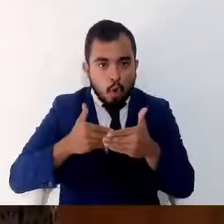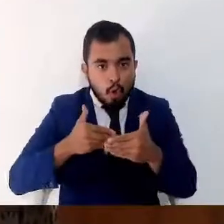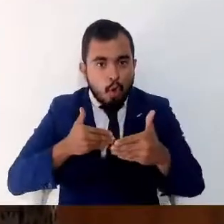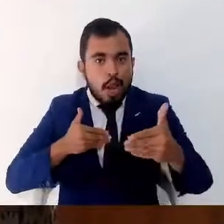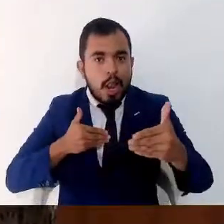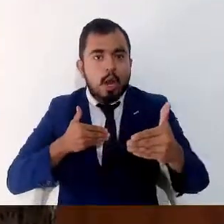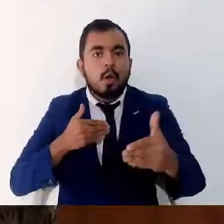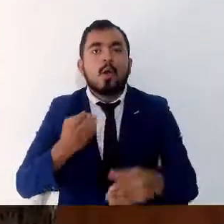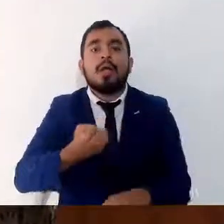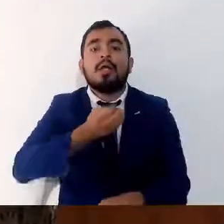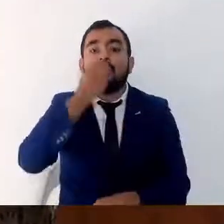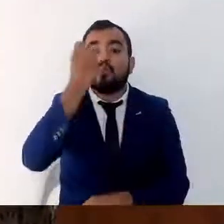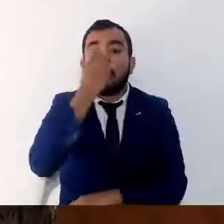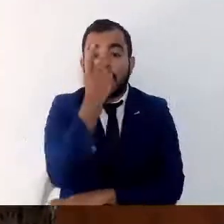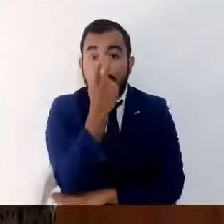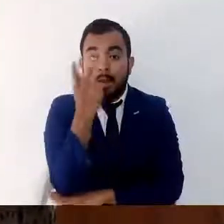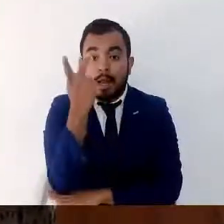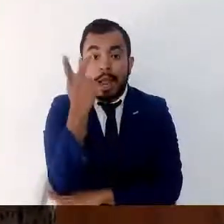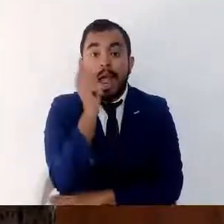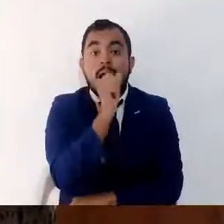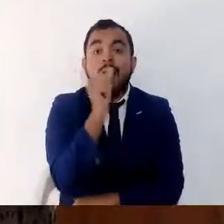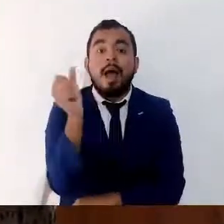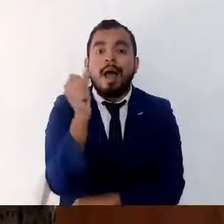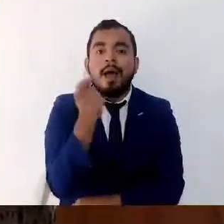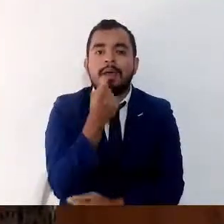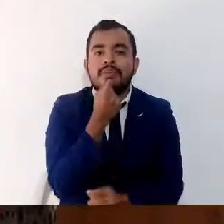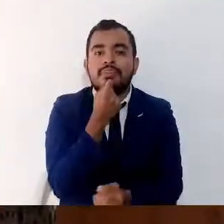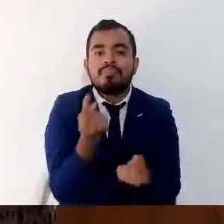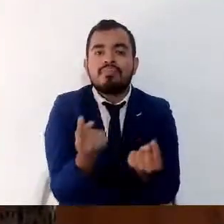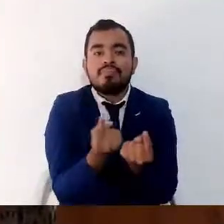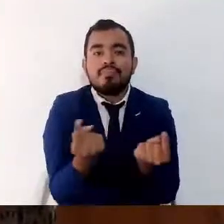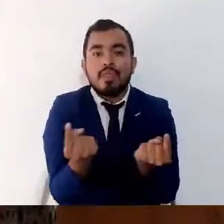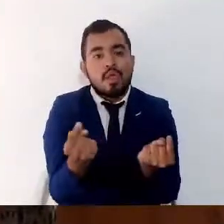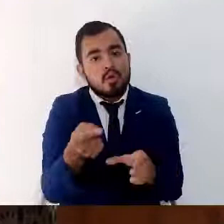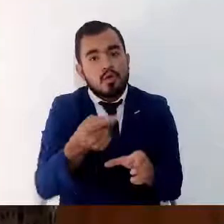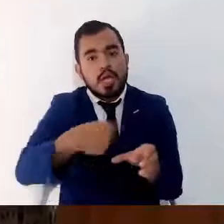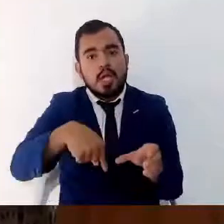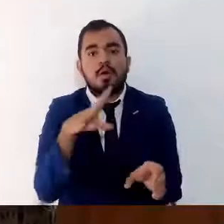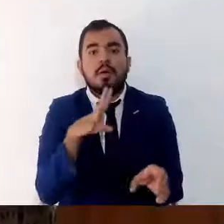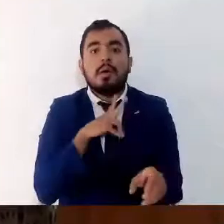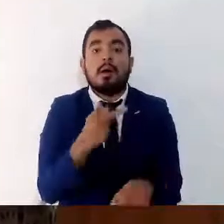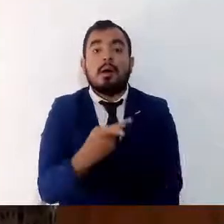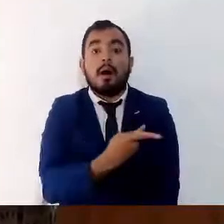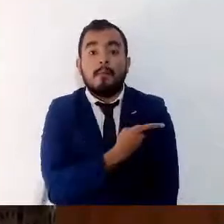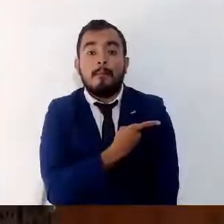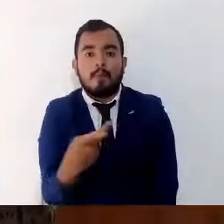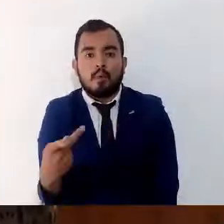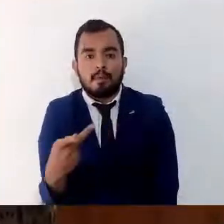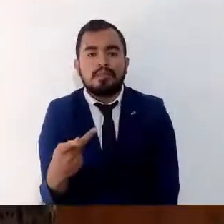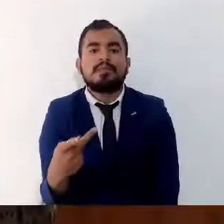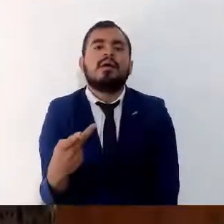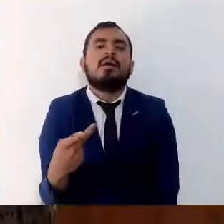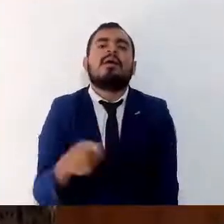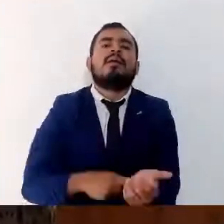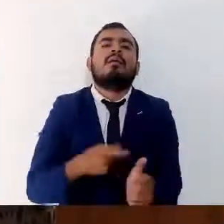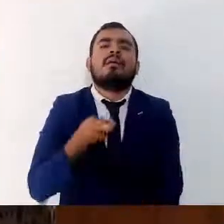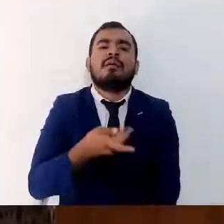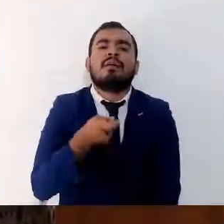preescolar brindado a niños que viven en situación de pobreza, en el cual se concluye que en